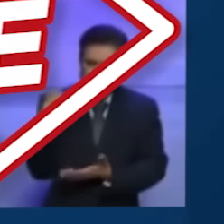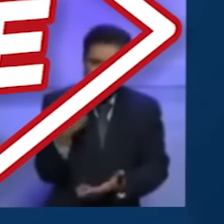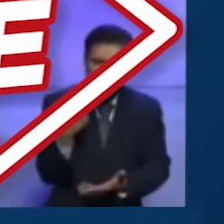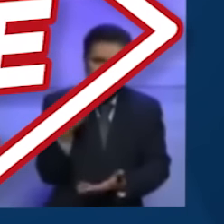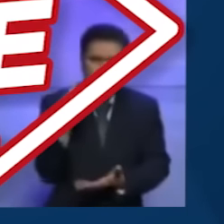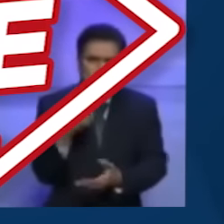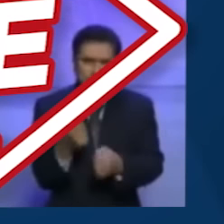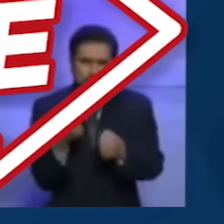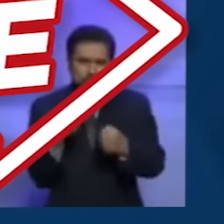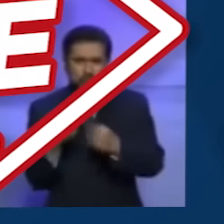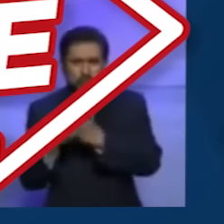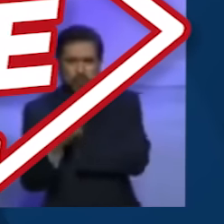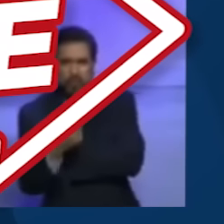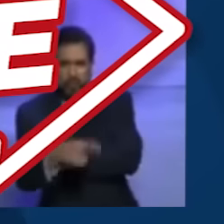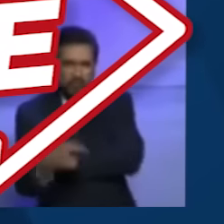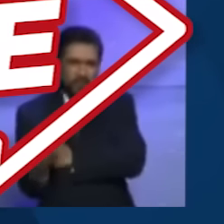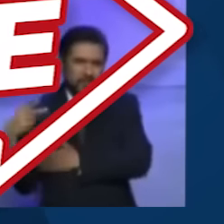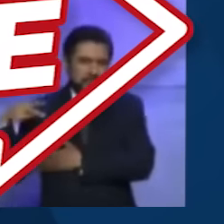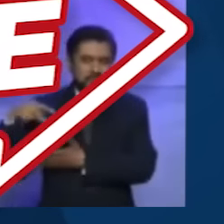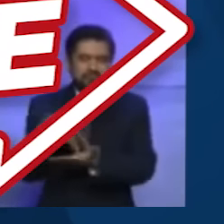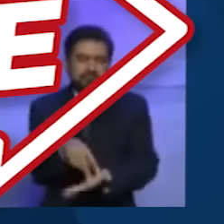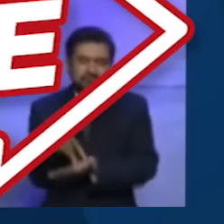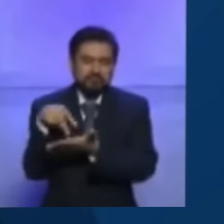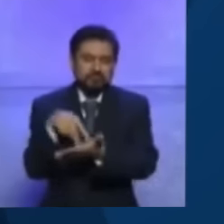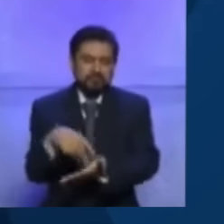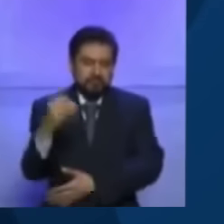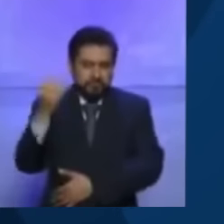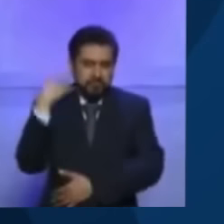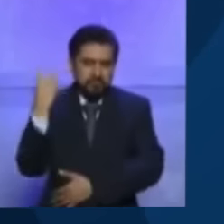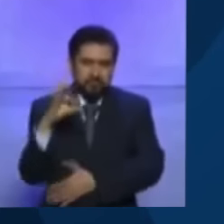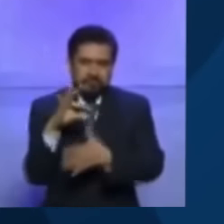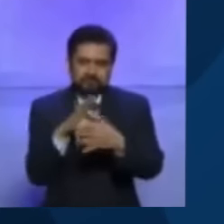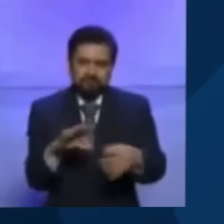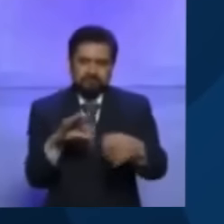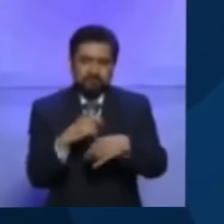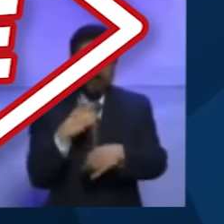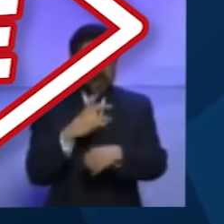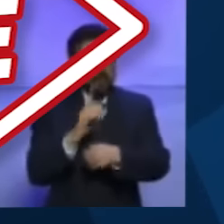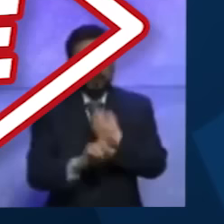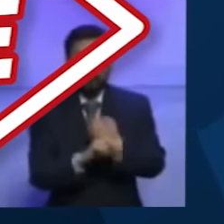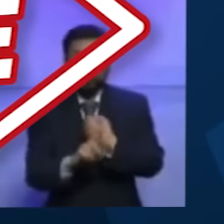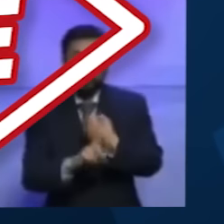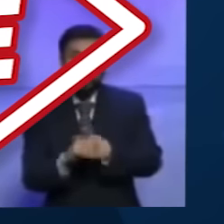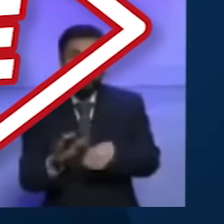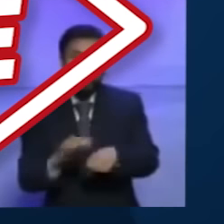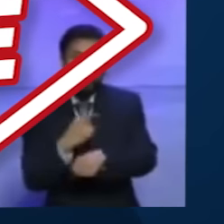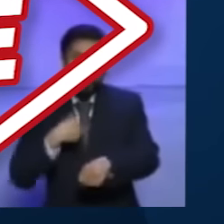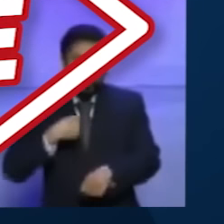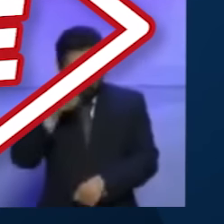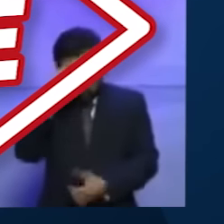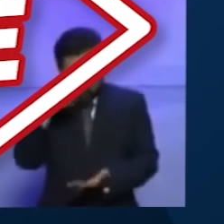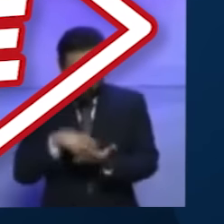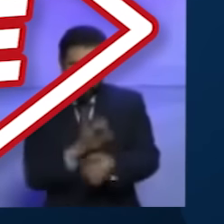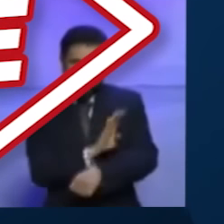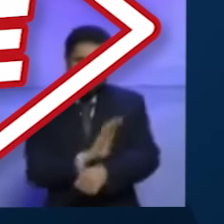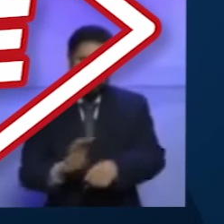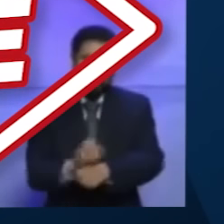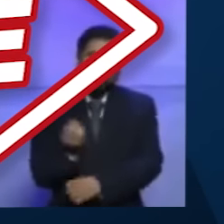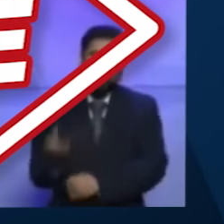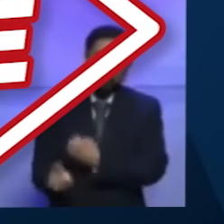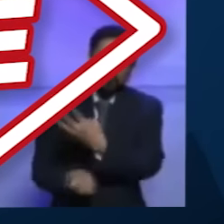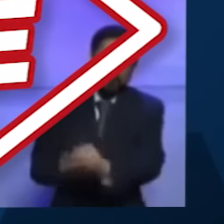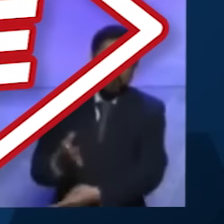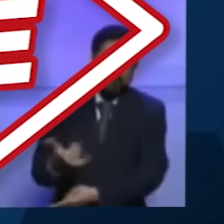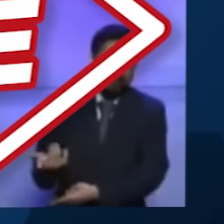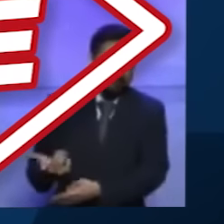intervenir indebidamente en el desarrollo del proceso electoral las conferencias mañaneras fueron un